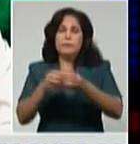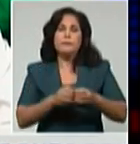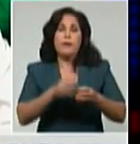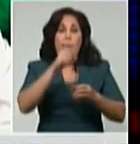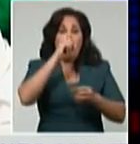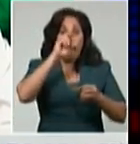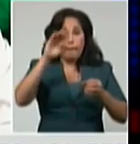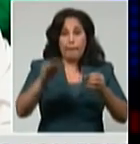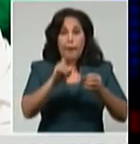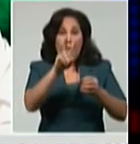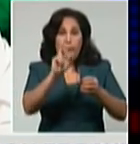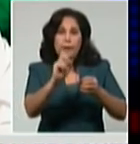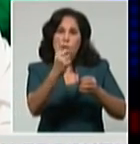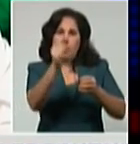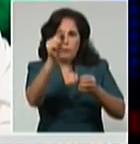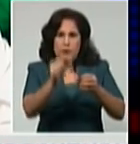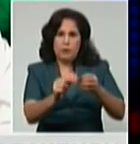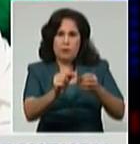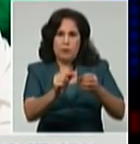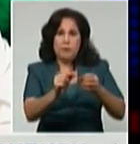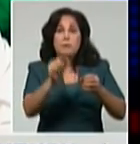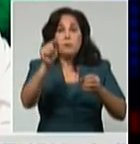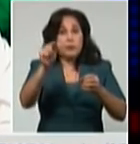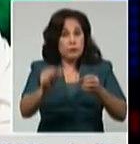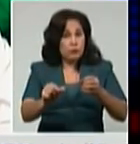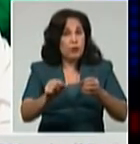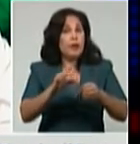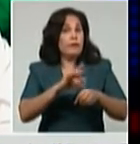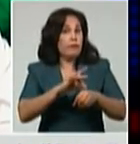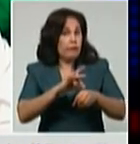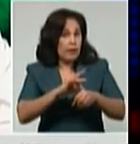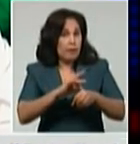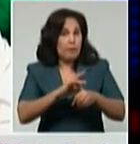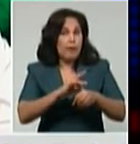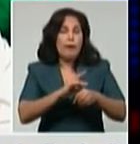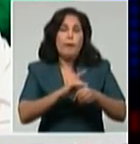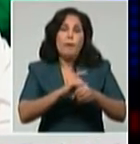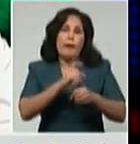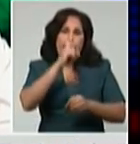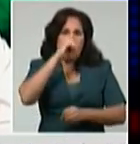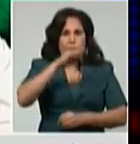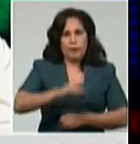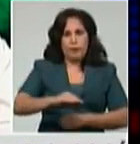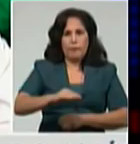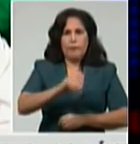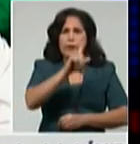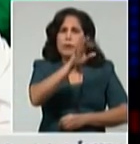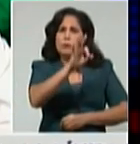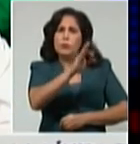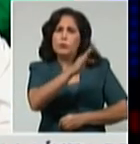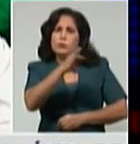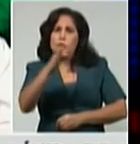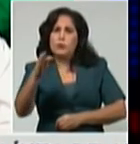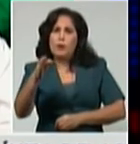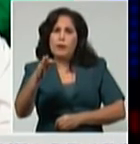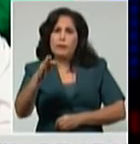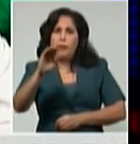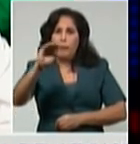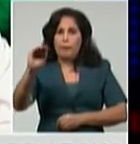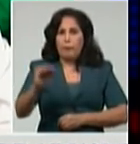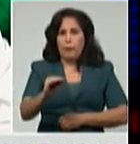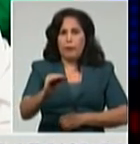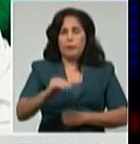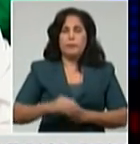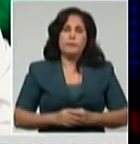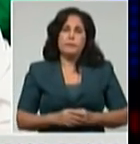paciente y este paciente está en edad pediátrica, o sea, de 18 y menos años de edad. Y